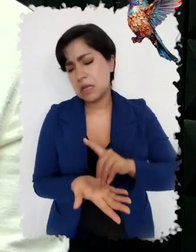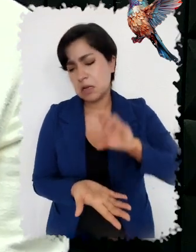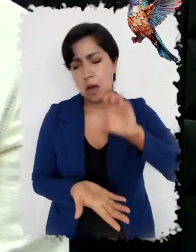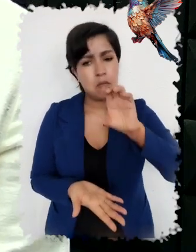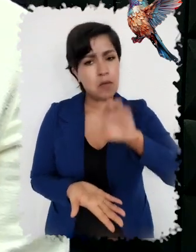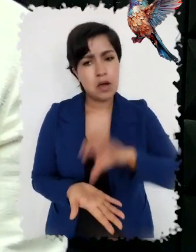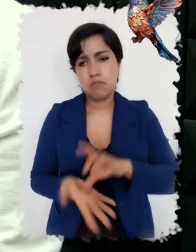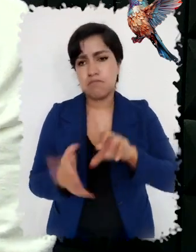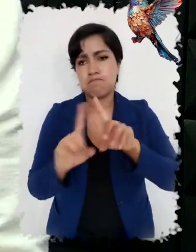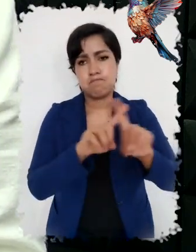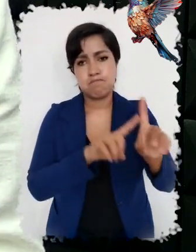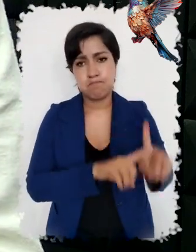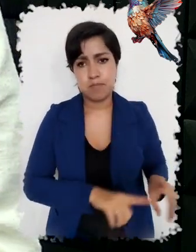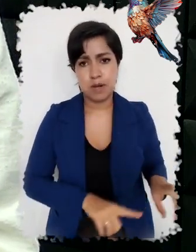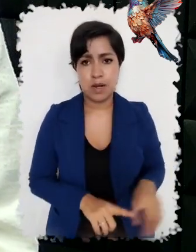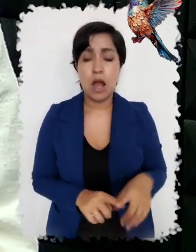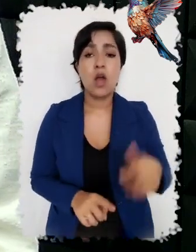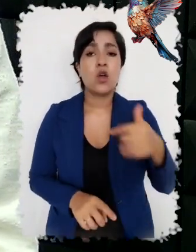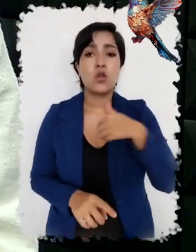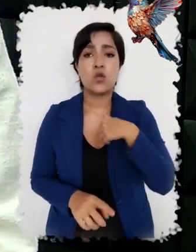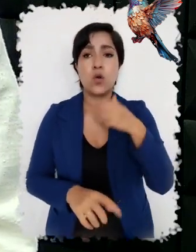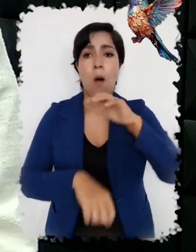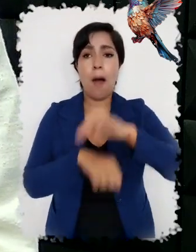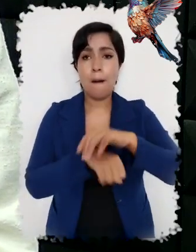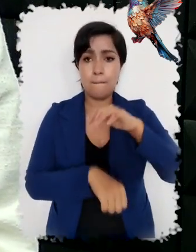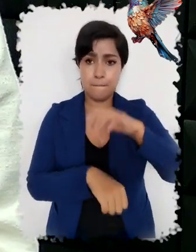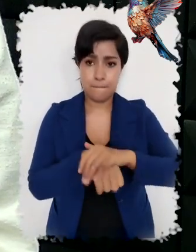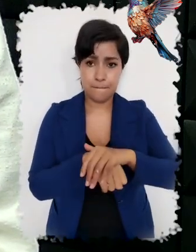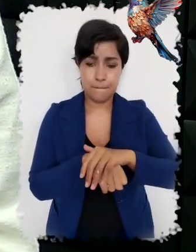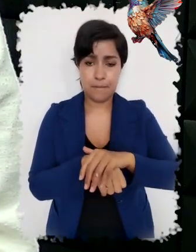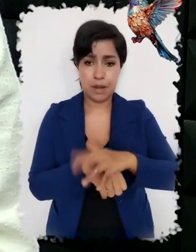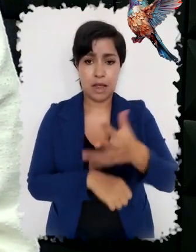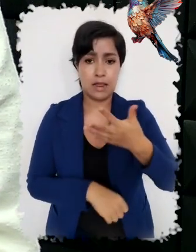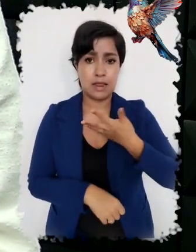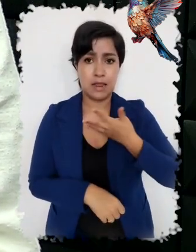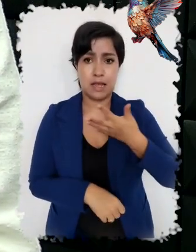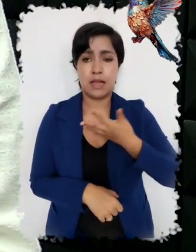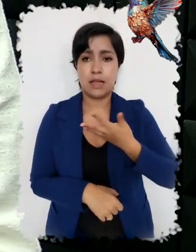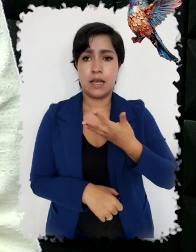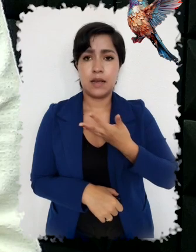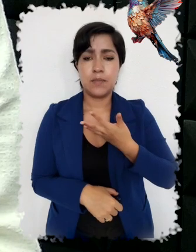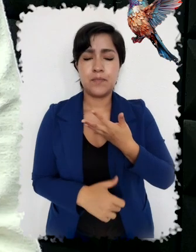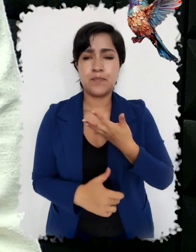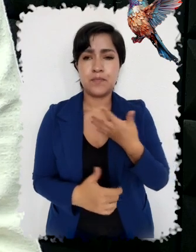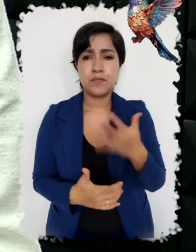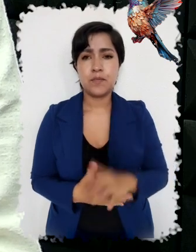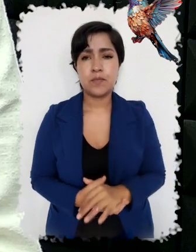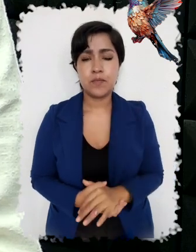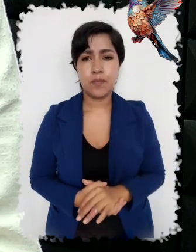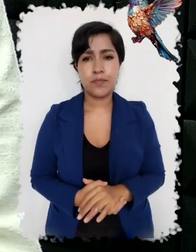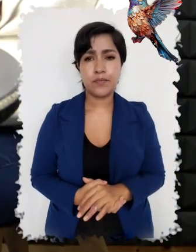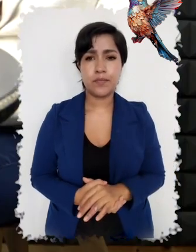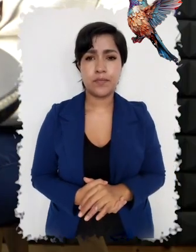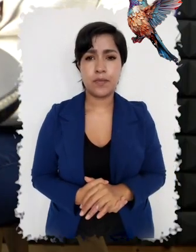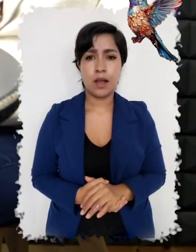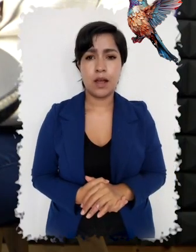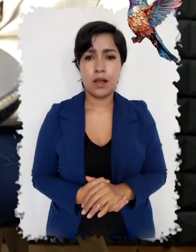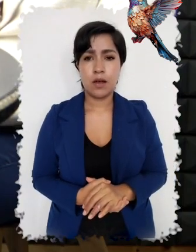capacidades diferentes eh Yo tengo un amigo que que cómo se llama